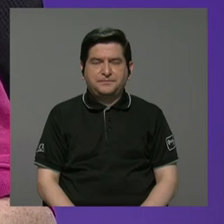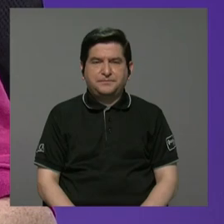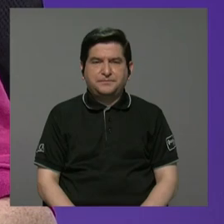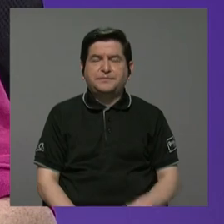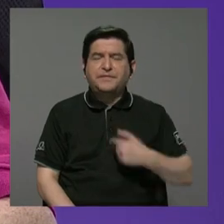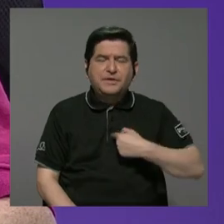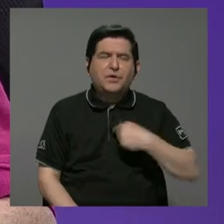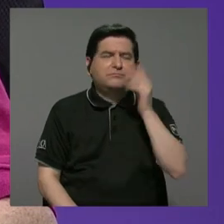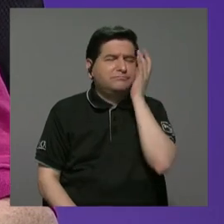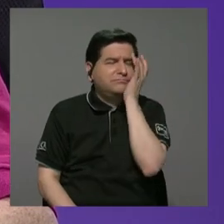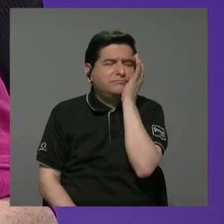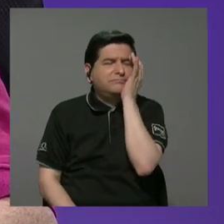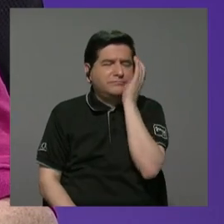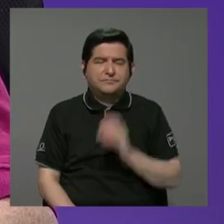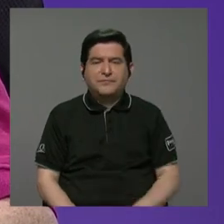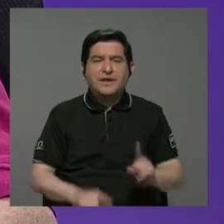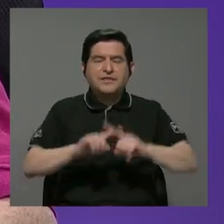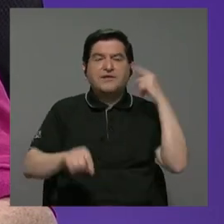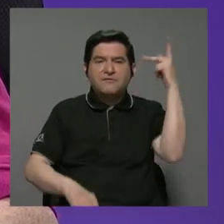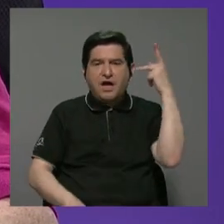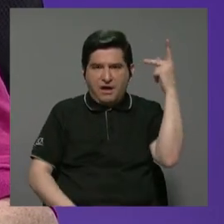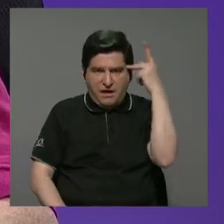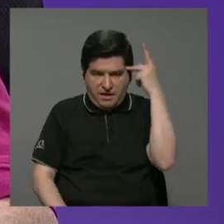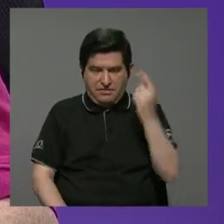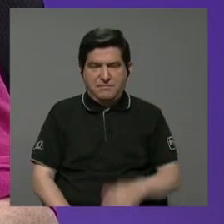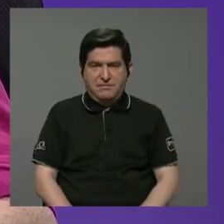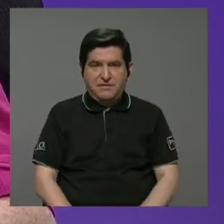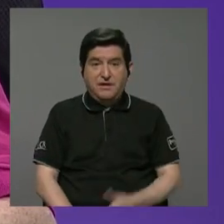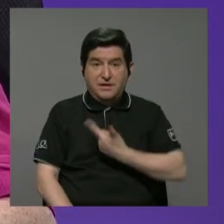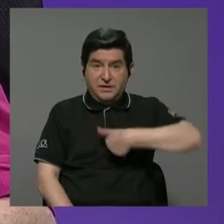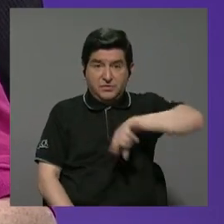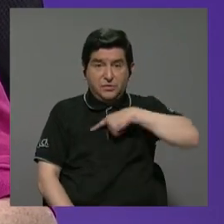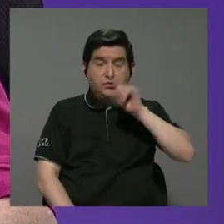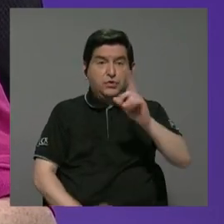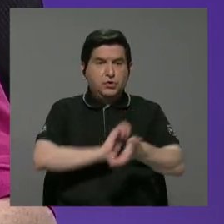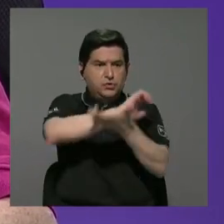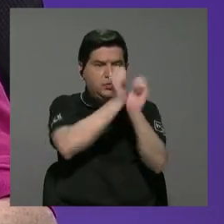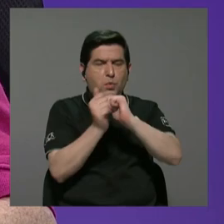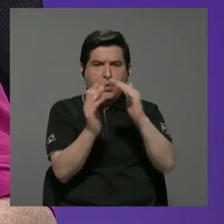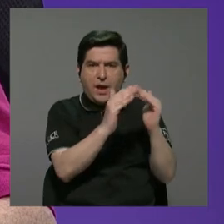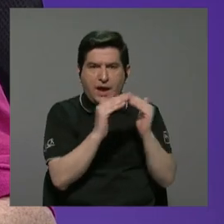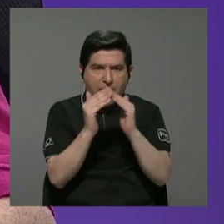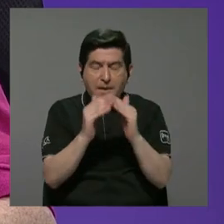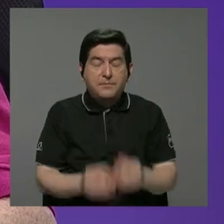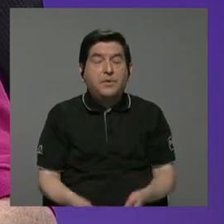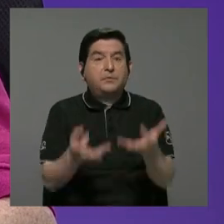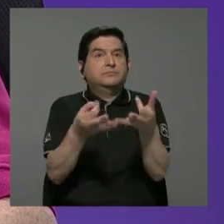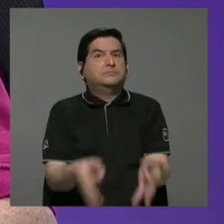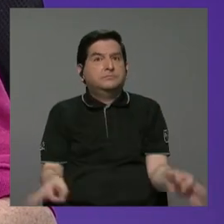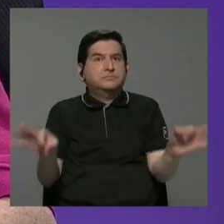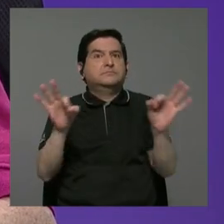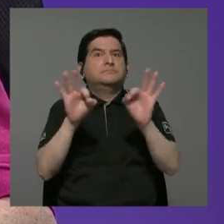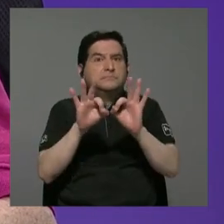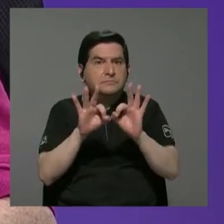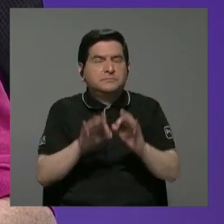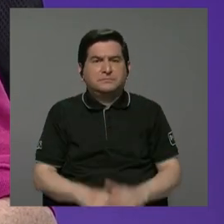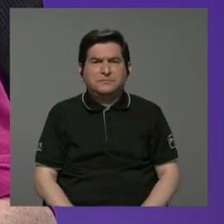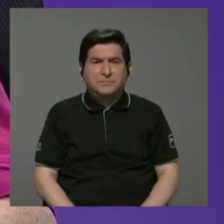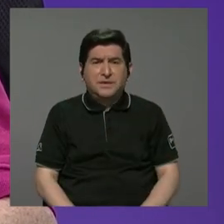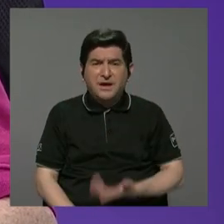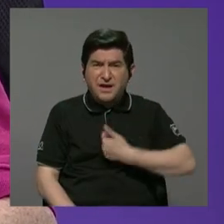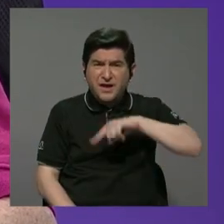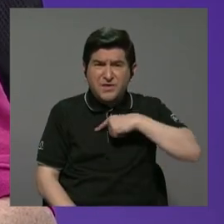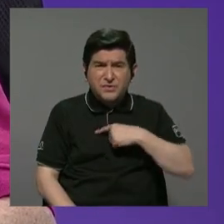me preocupa también ciertas políticas porque vamos hacia un cambio poblacional dramático. Claro. Y en lugar de